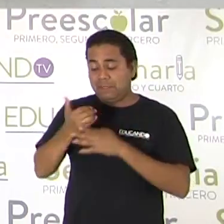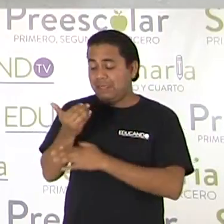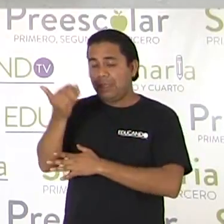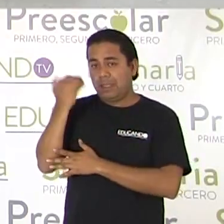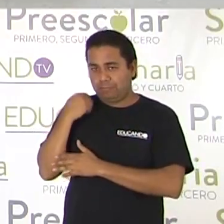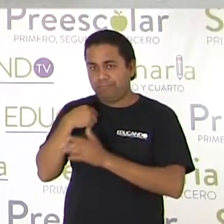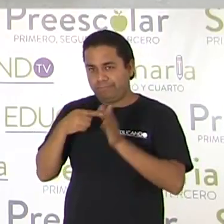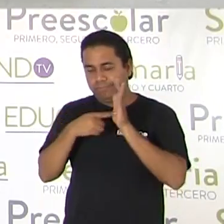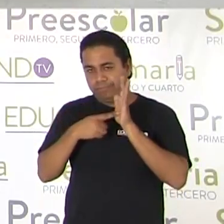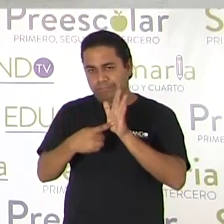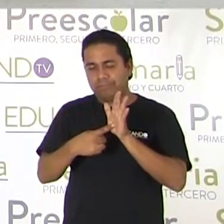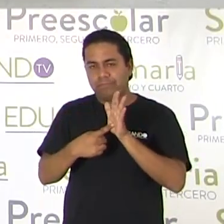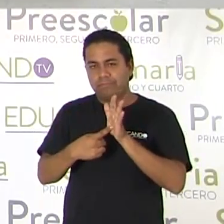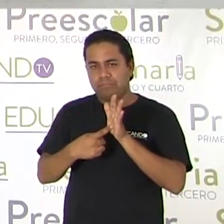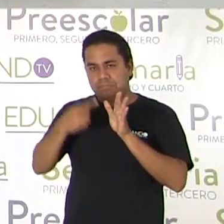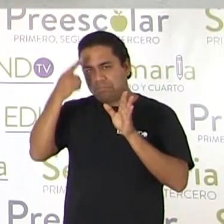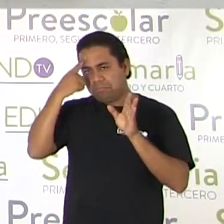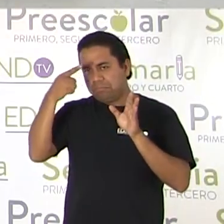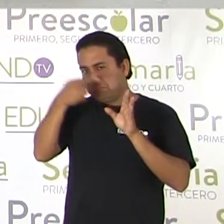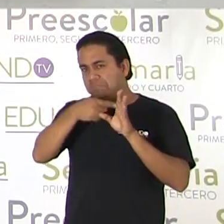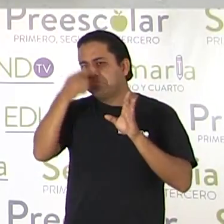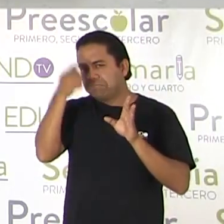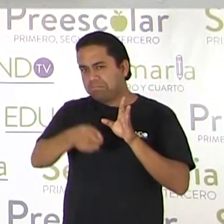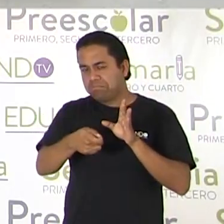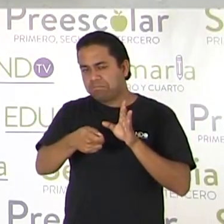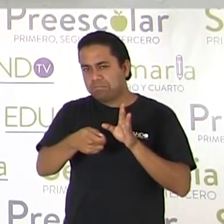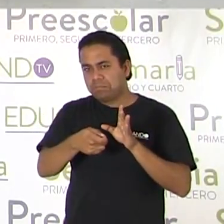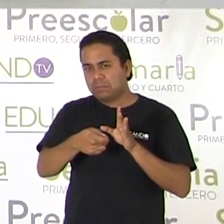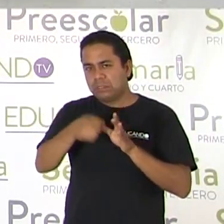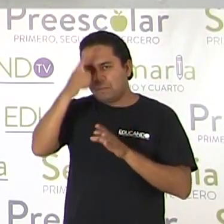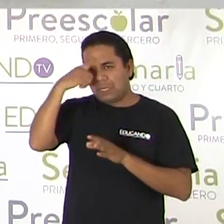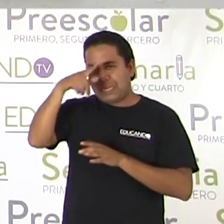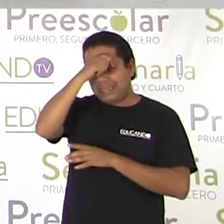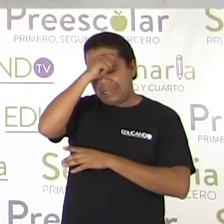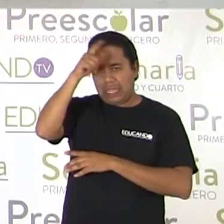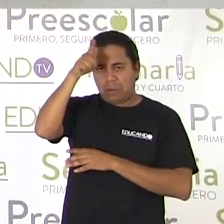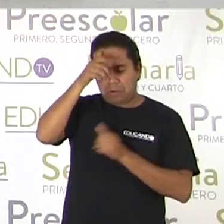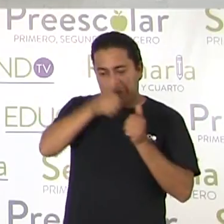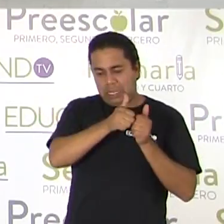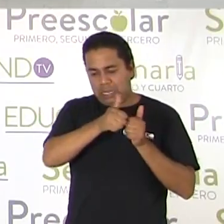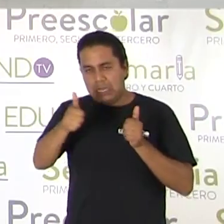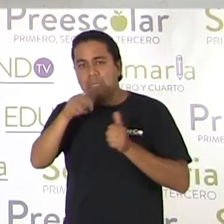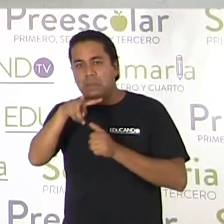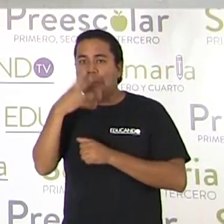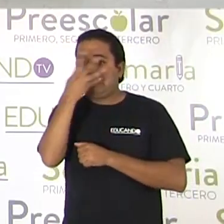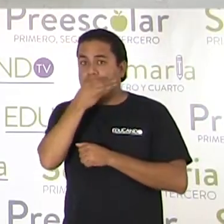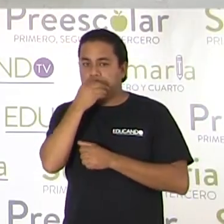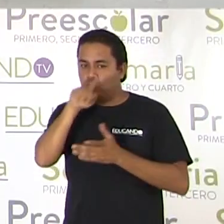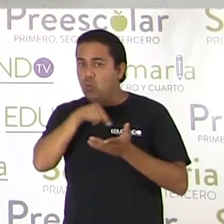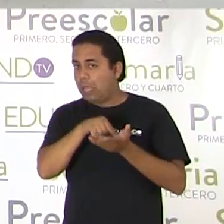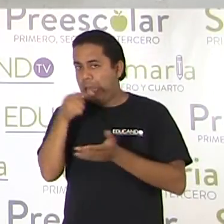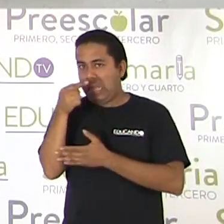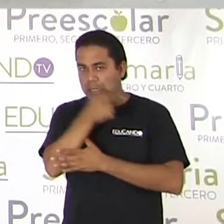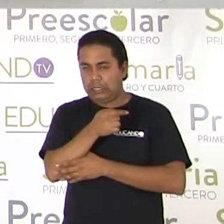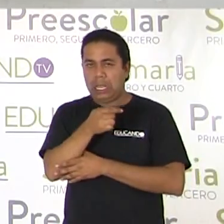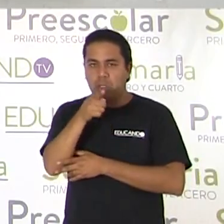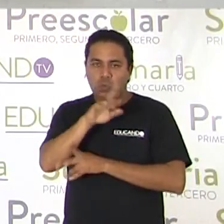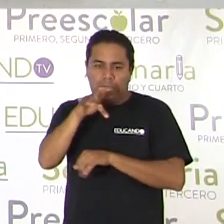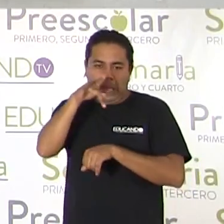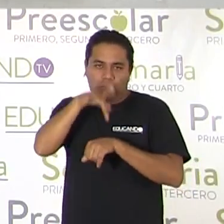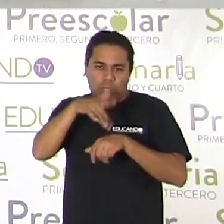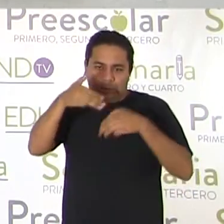viendo, nos dirigimos a lo que es a Tlacolula. Es un bello lugar en el cual, si has ido al